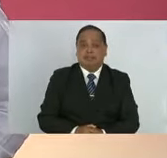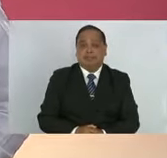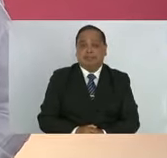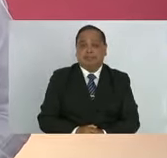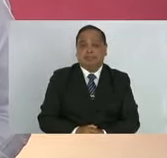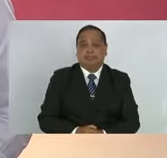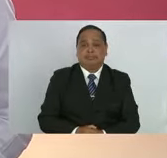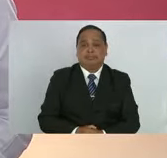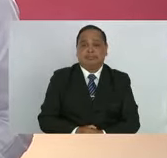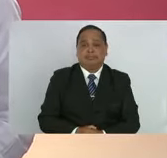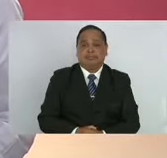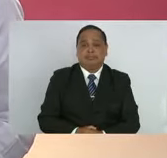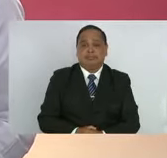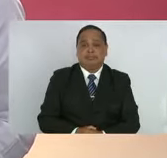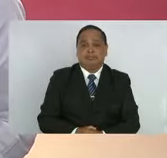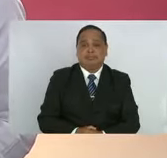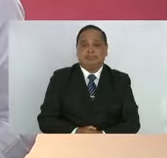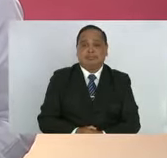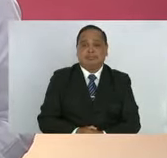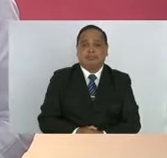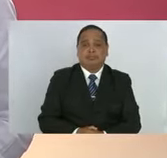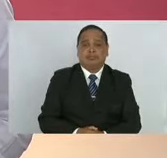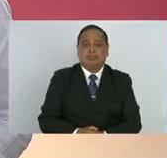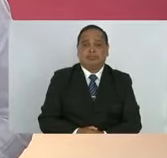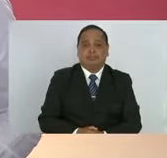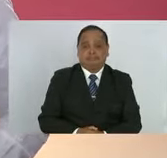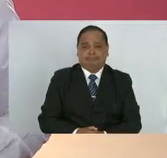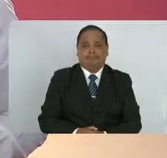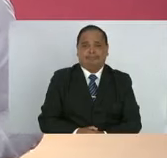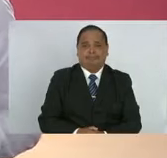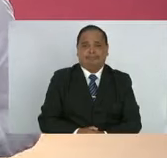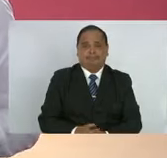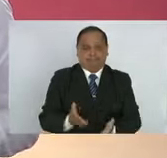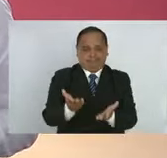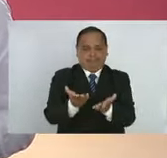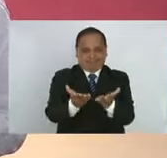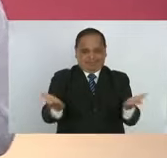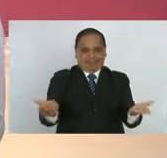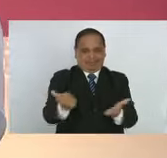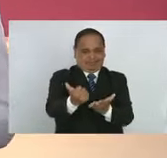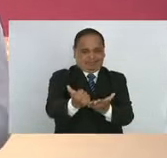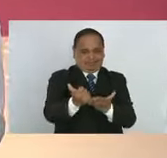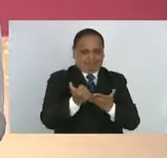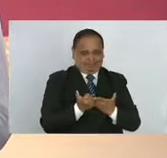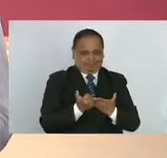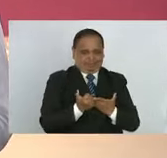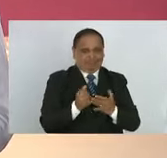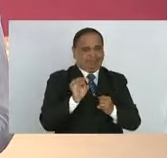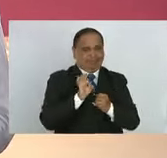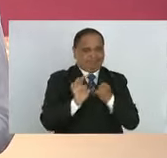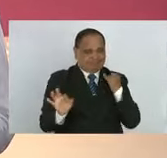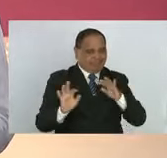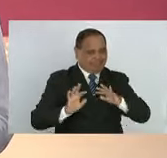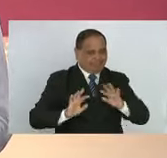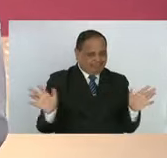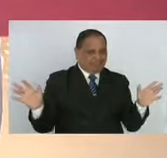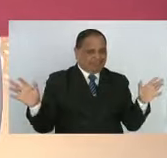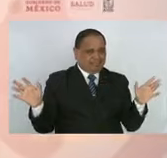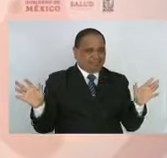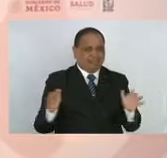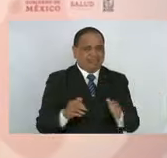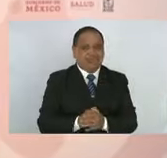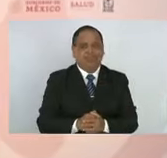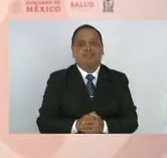lo que ustedes nos están aportando, pues ya terminamos